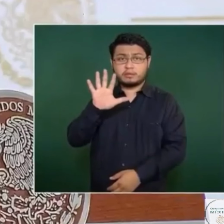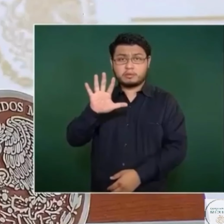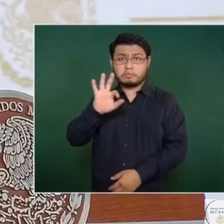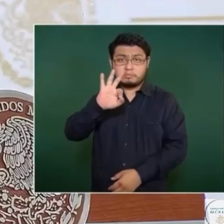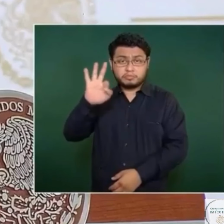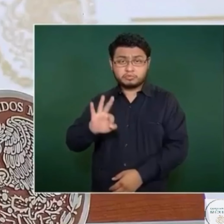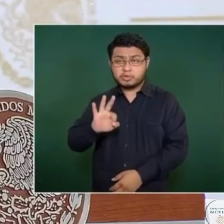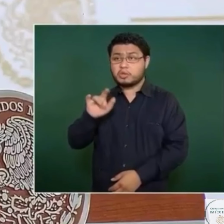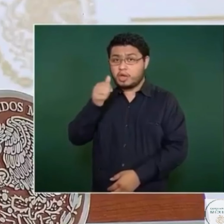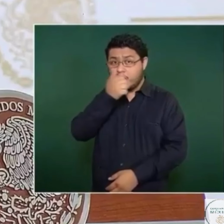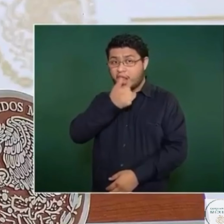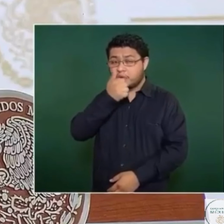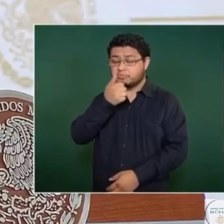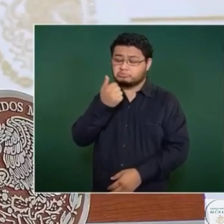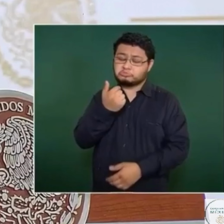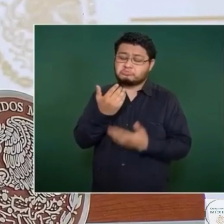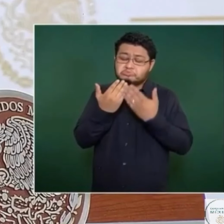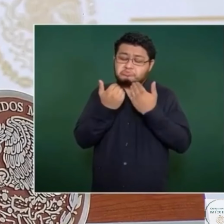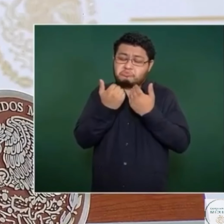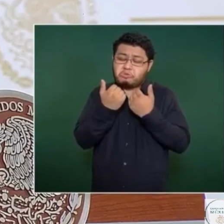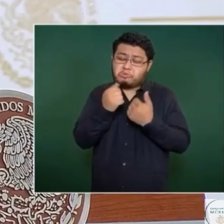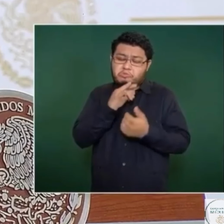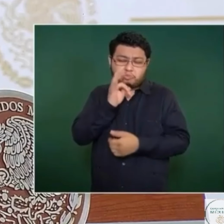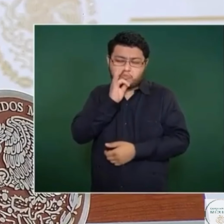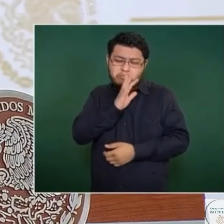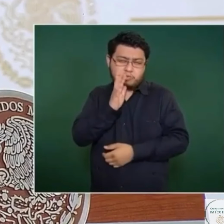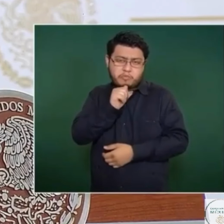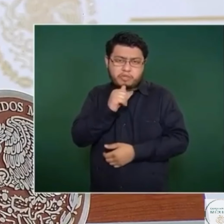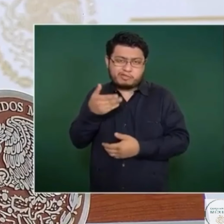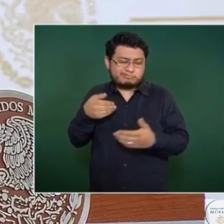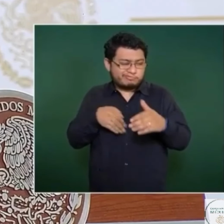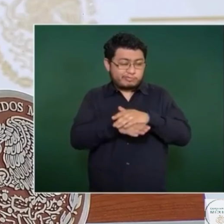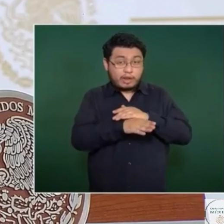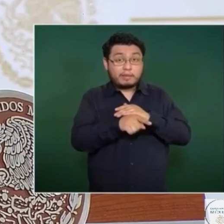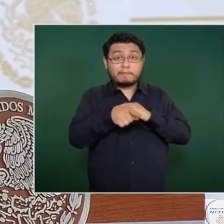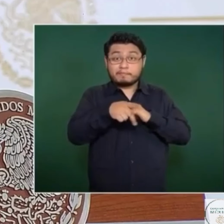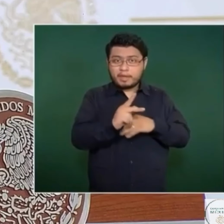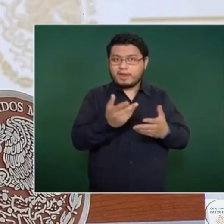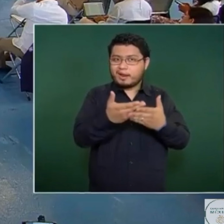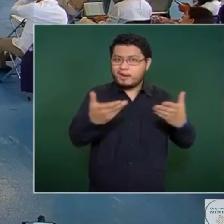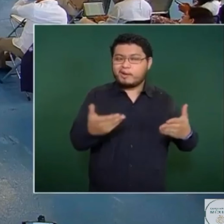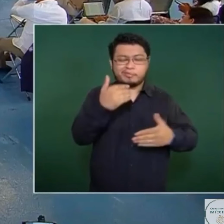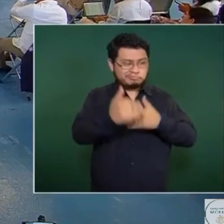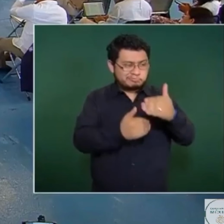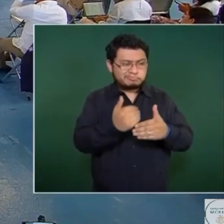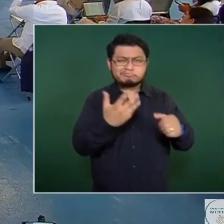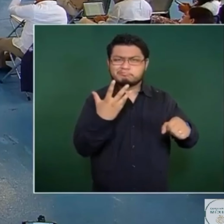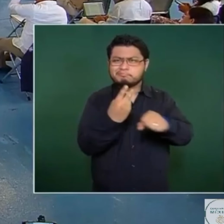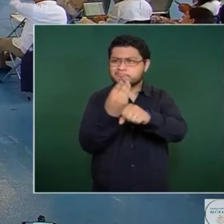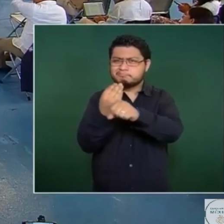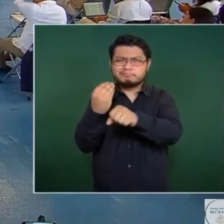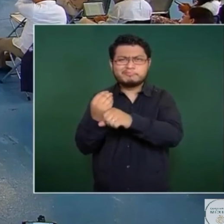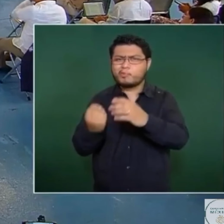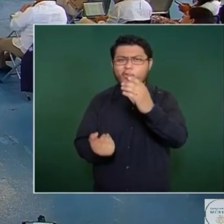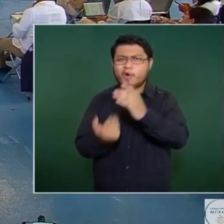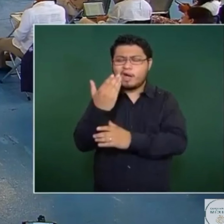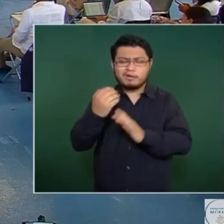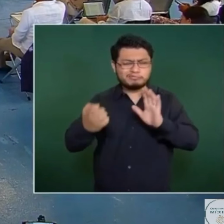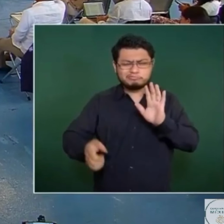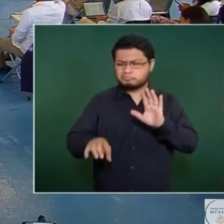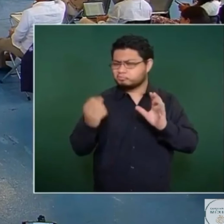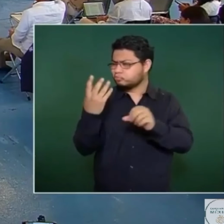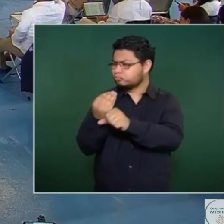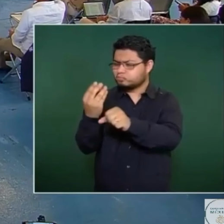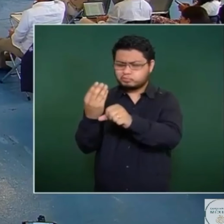solicitaban ingreso, no había cupo para ellos. Ahora, con la adecuación de estos nuevos andenes que se van a convertir en nuevas instalaciones, vamos a poder